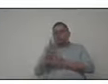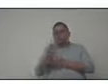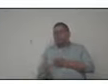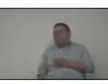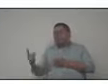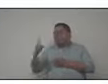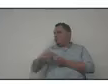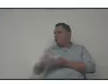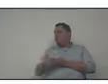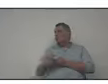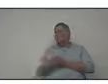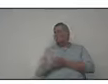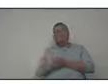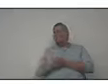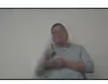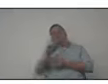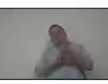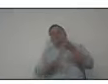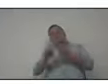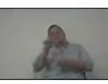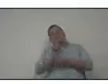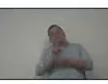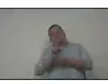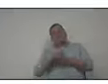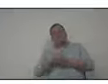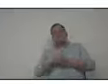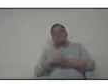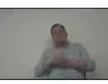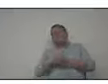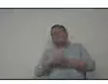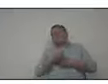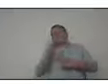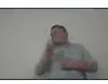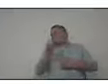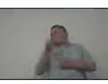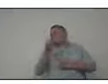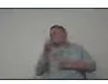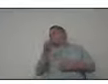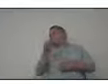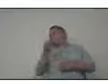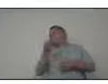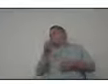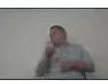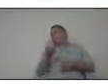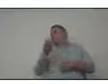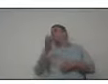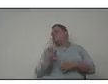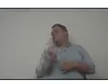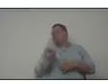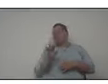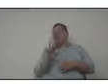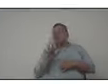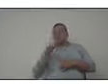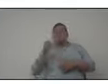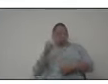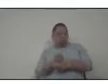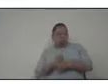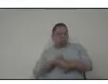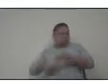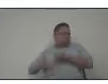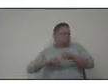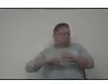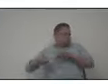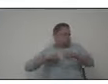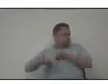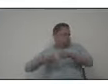al régimen contributivo. Y el año pasado, ¿por qué tenemos 19.380? El año pasado hicimos un trabajo